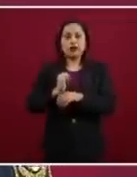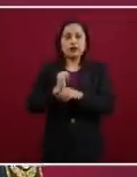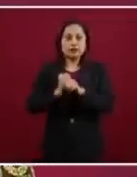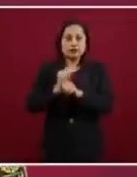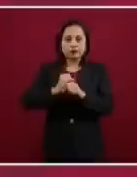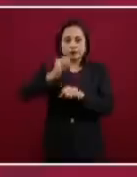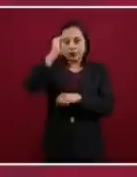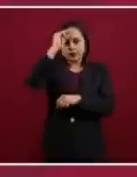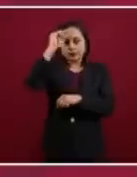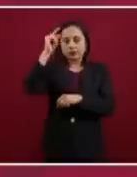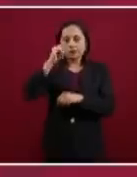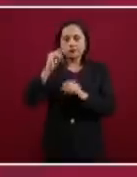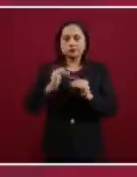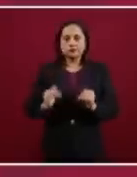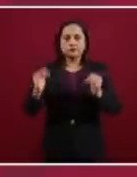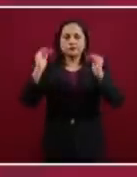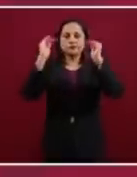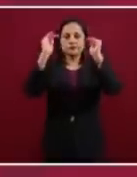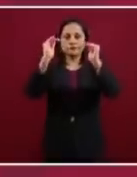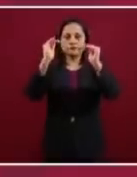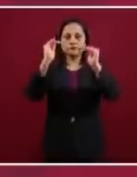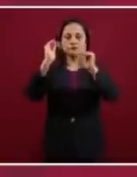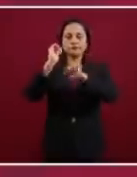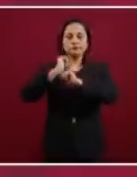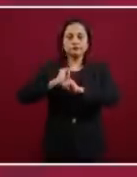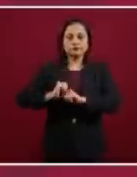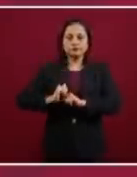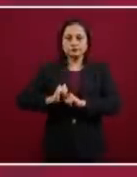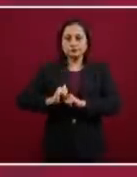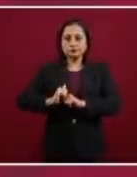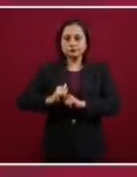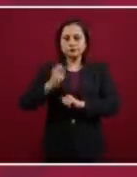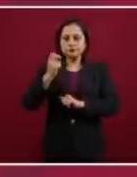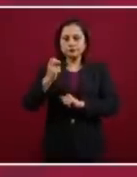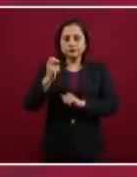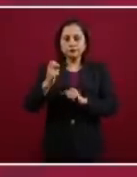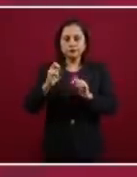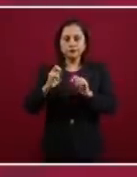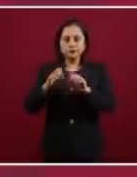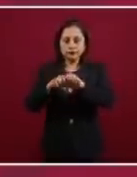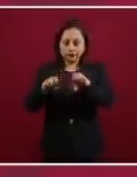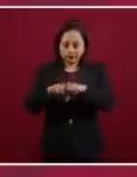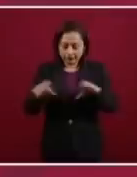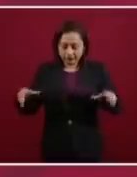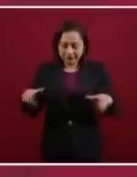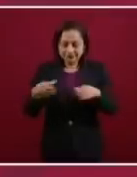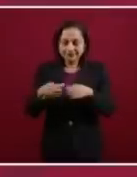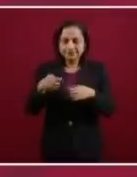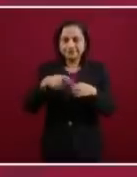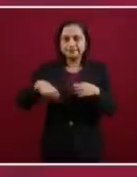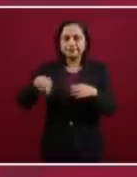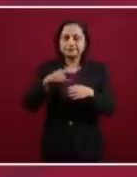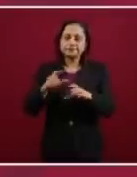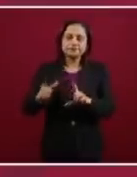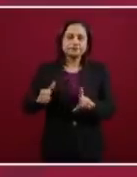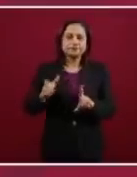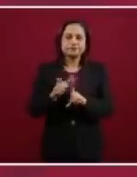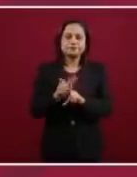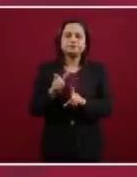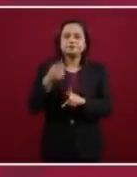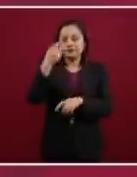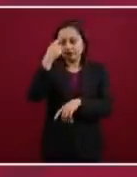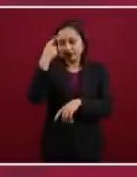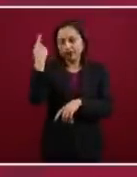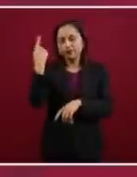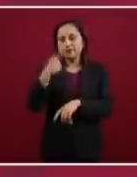defensa nacional que es el organismo que te apoya al secretario de defensa nacional en